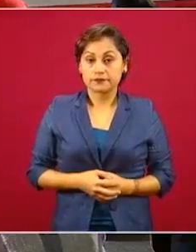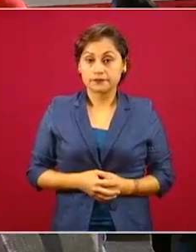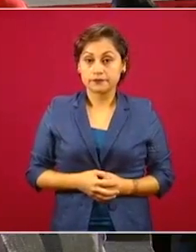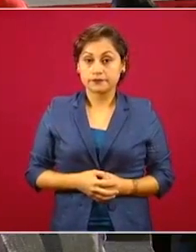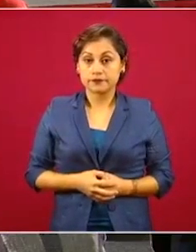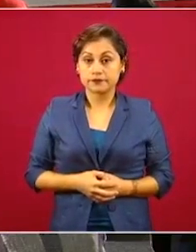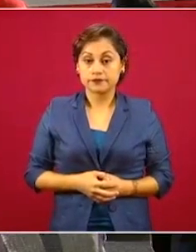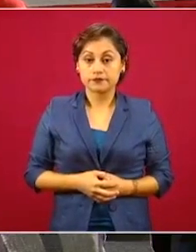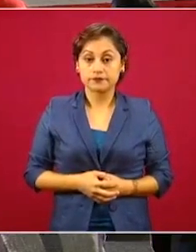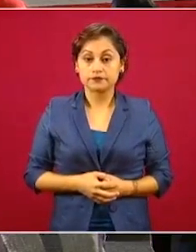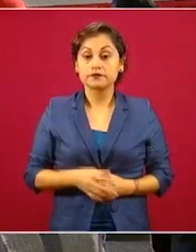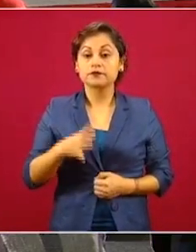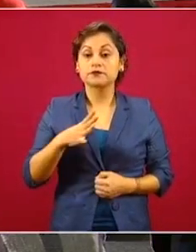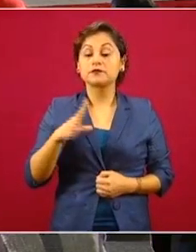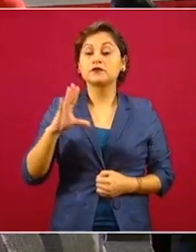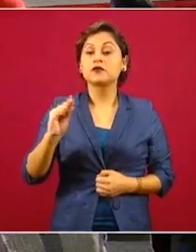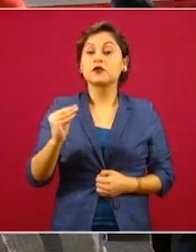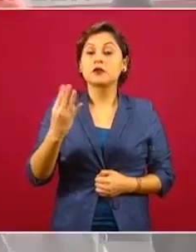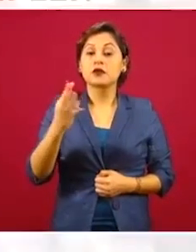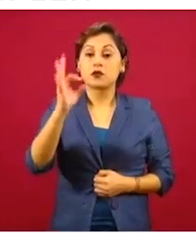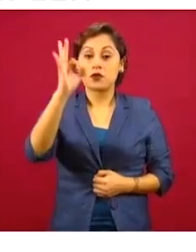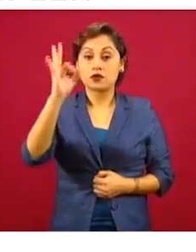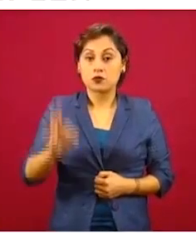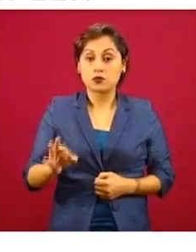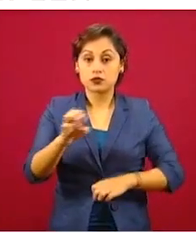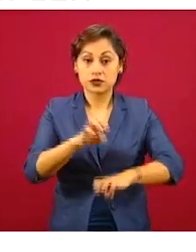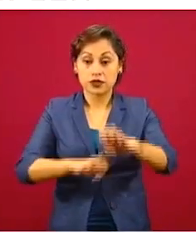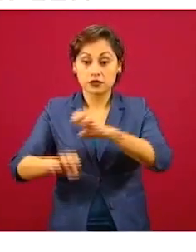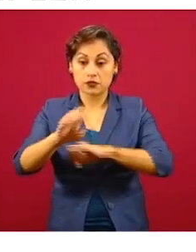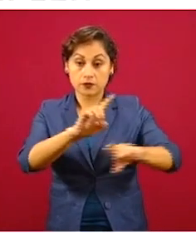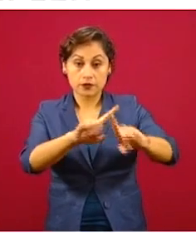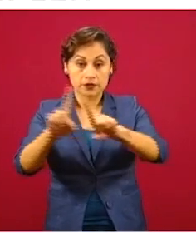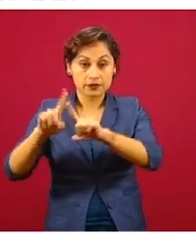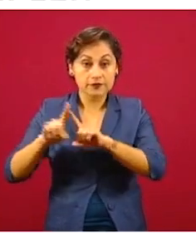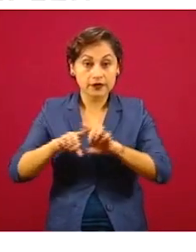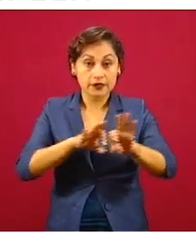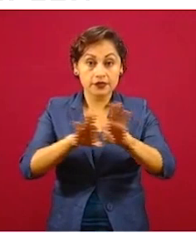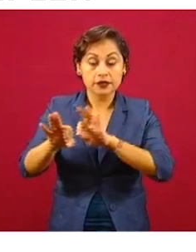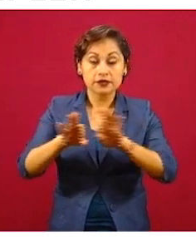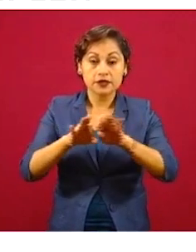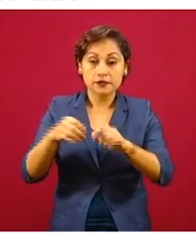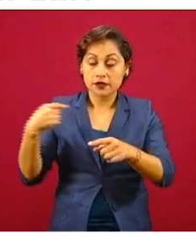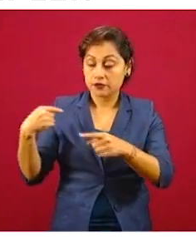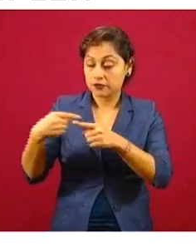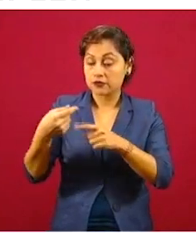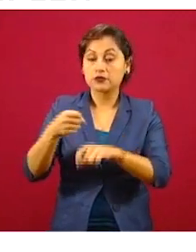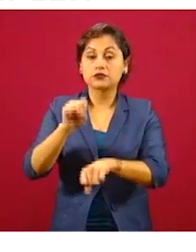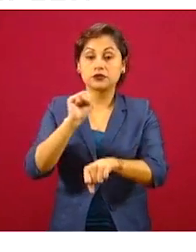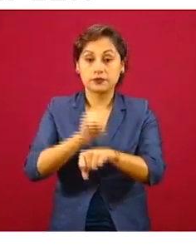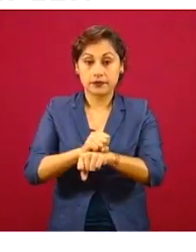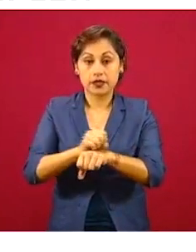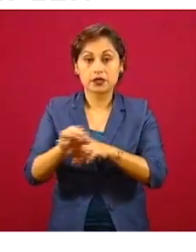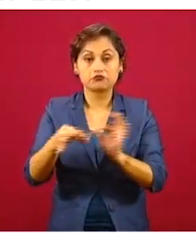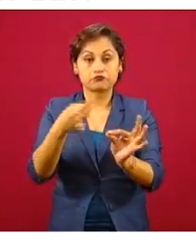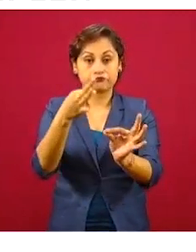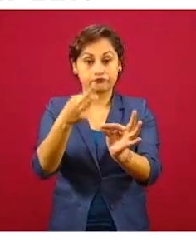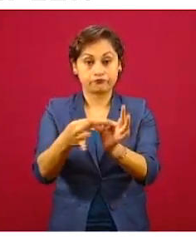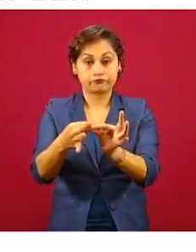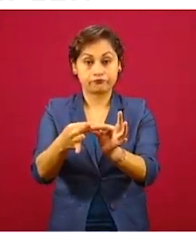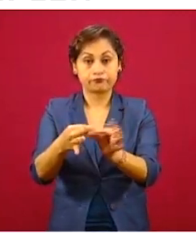el 94% de las empresas y los centros de trabajo durante esta semana están en cumplimiento